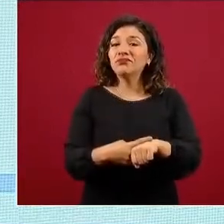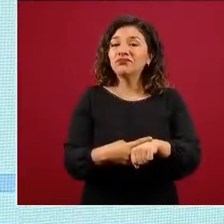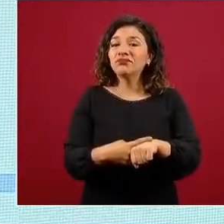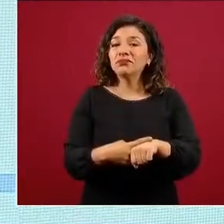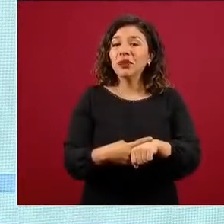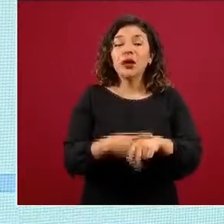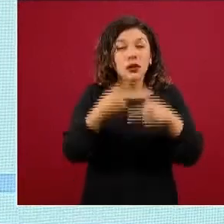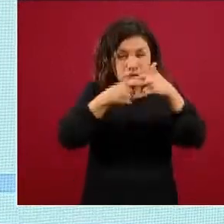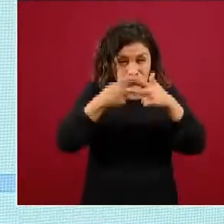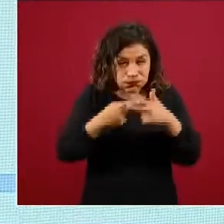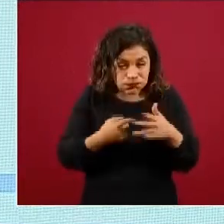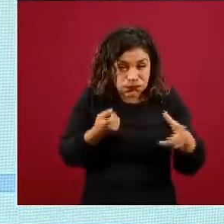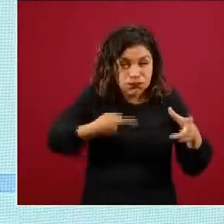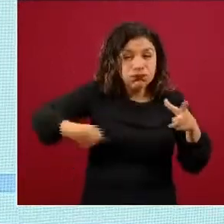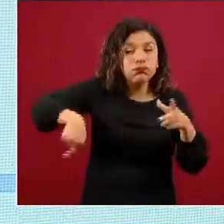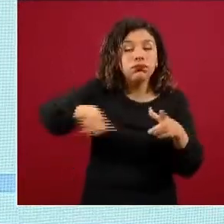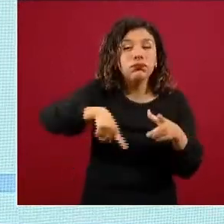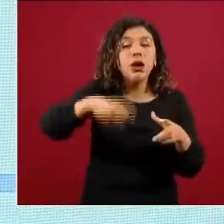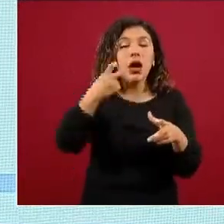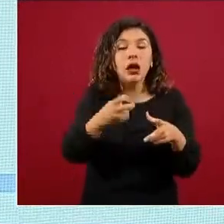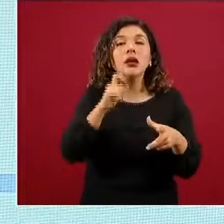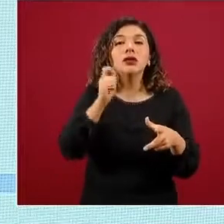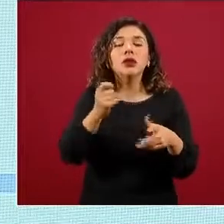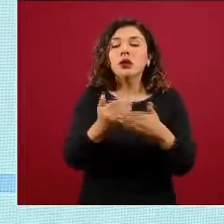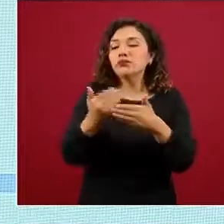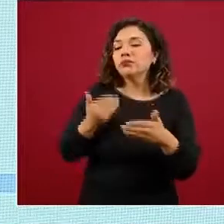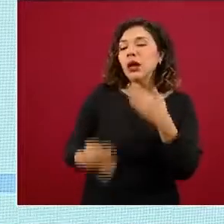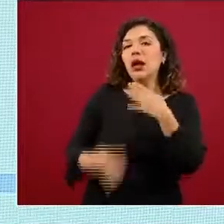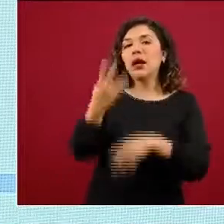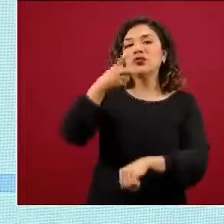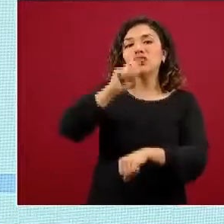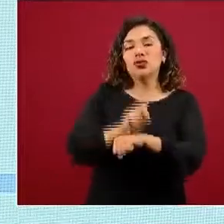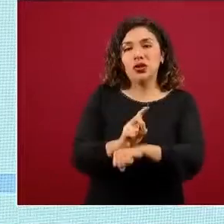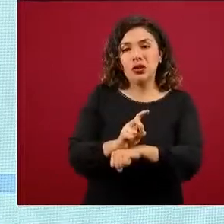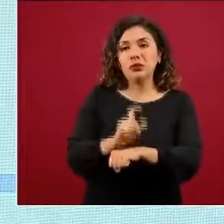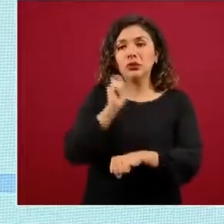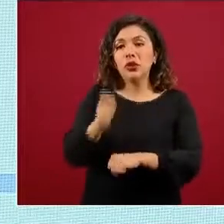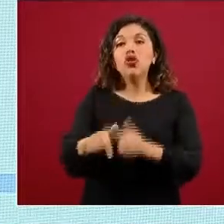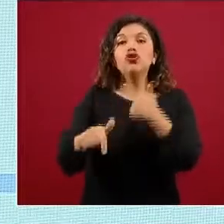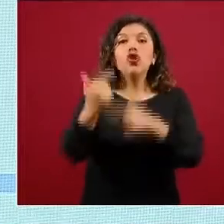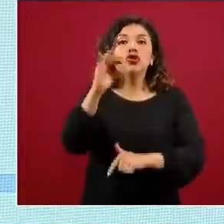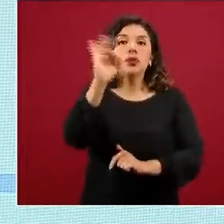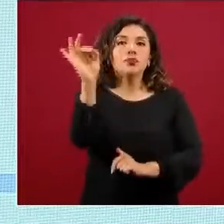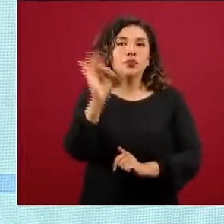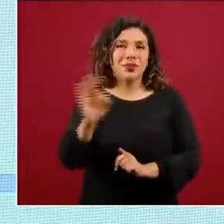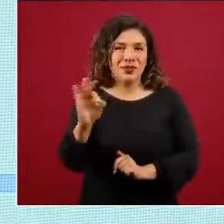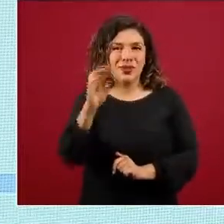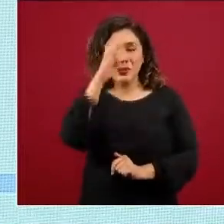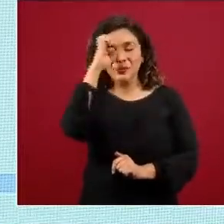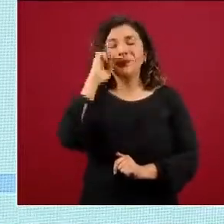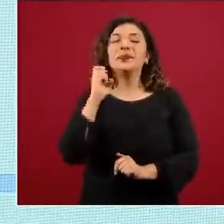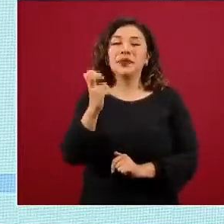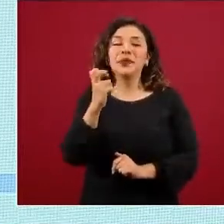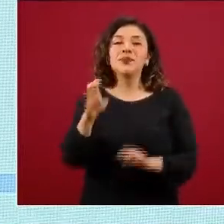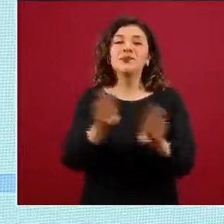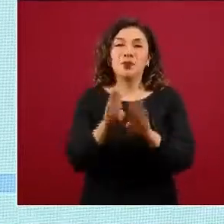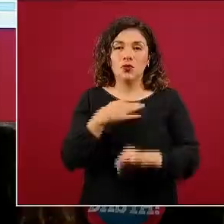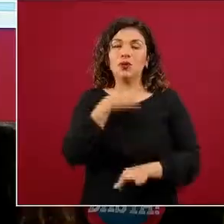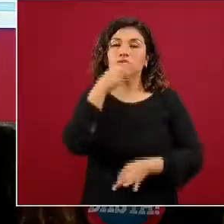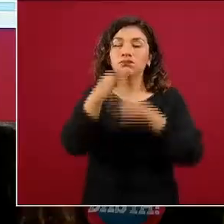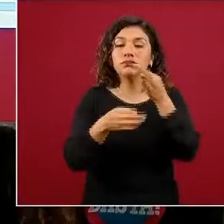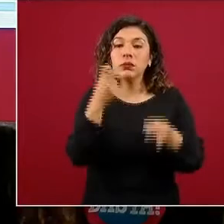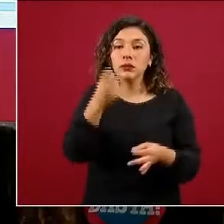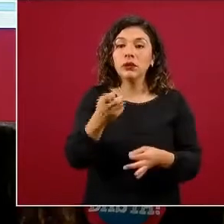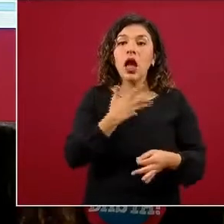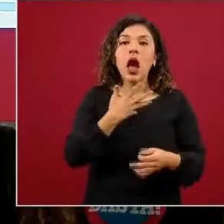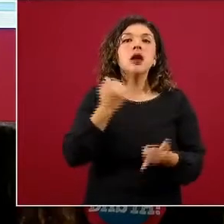que son estimadas, corresponden a los últimos 14 días. Esto es 12% y, como hemos hecho